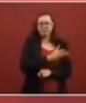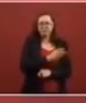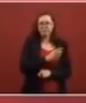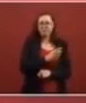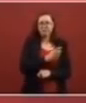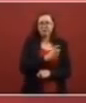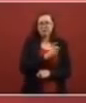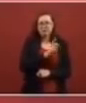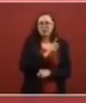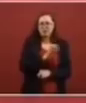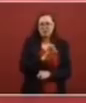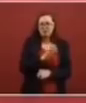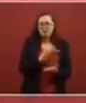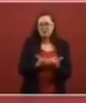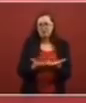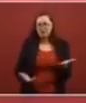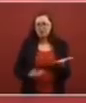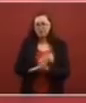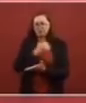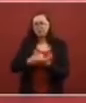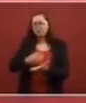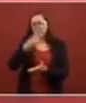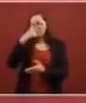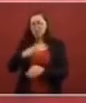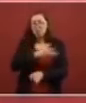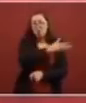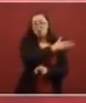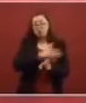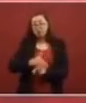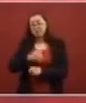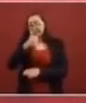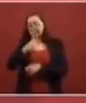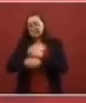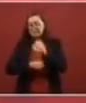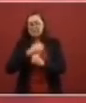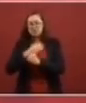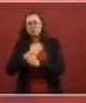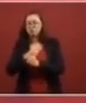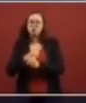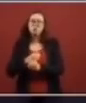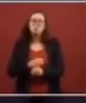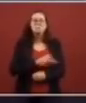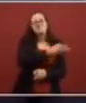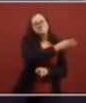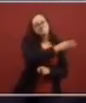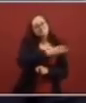Distrito Federal, con la Ciudad de México, no en todos, los últimos años,